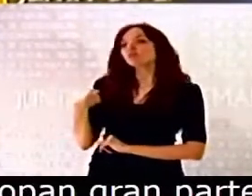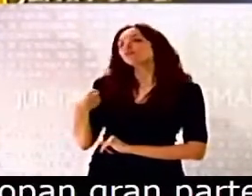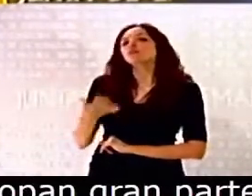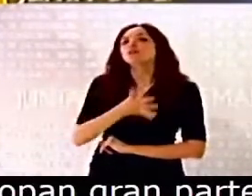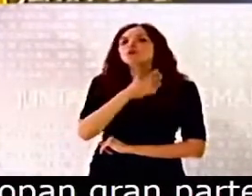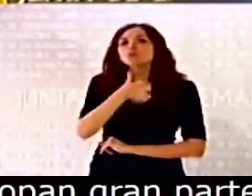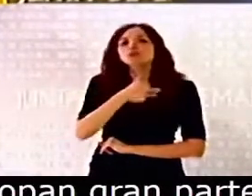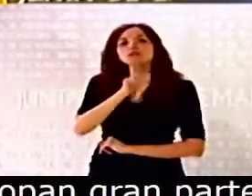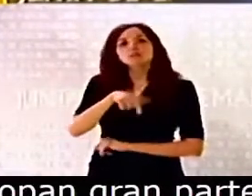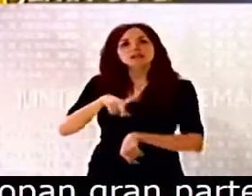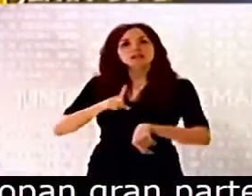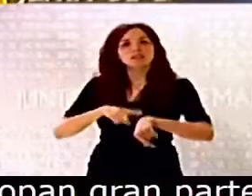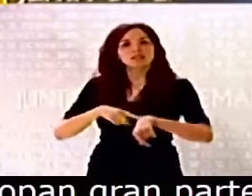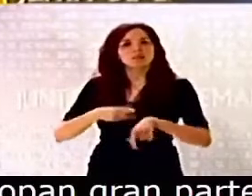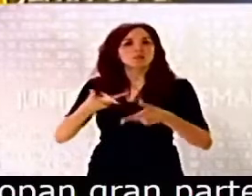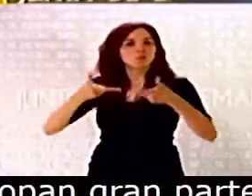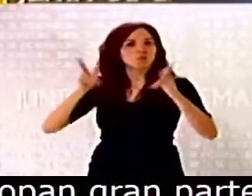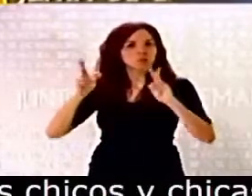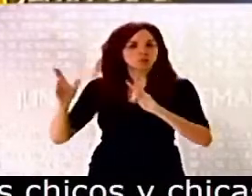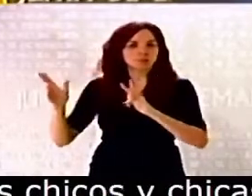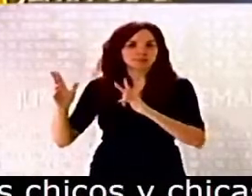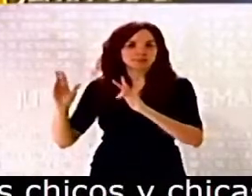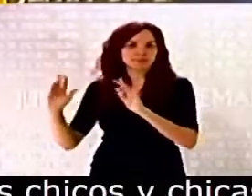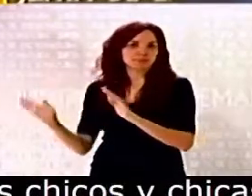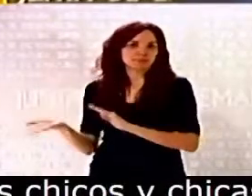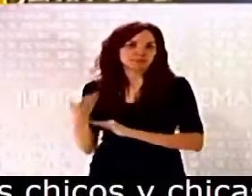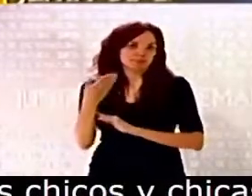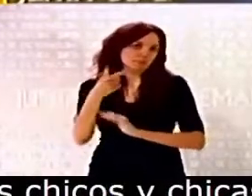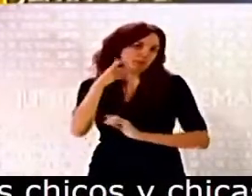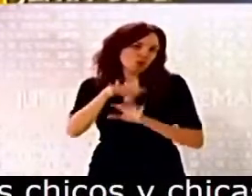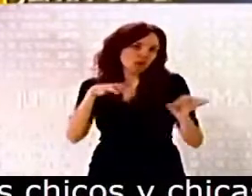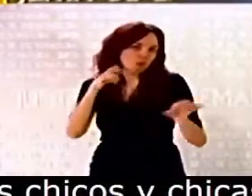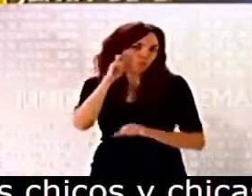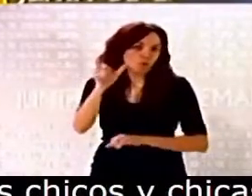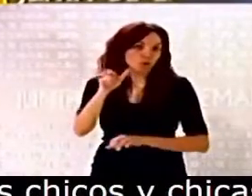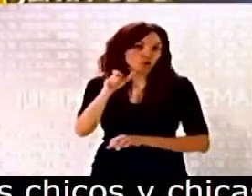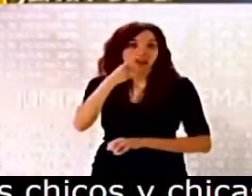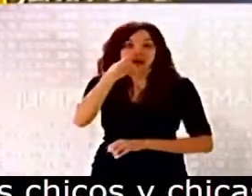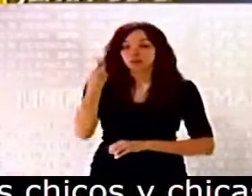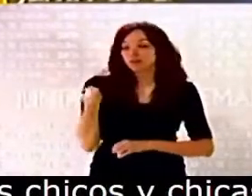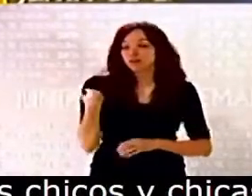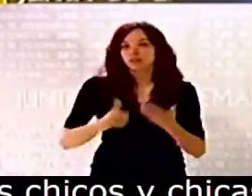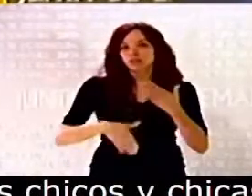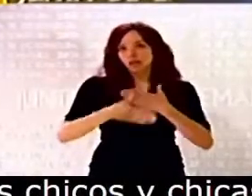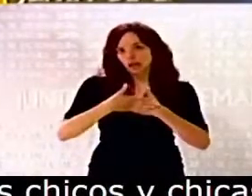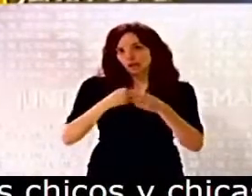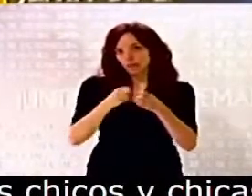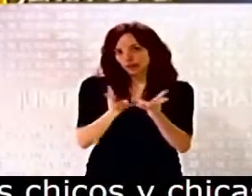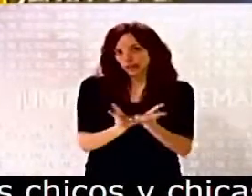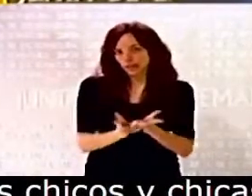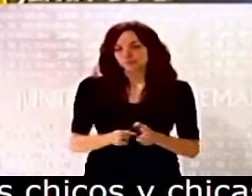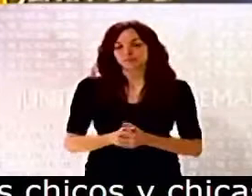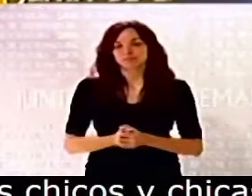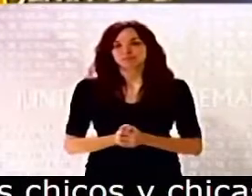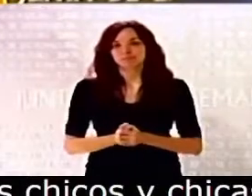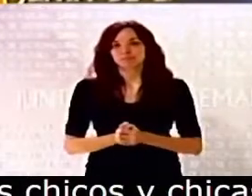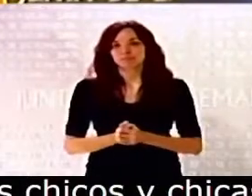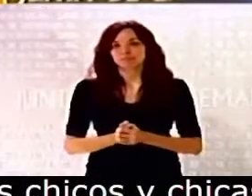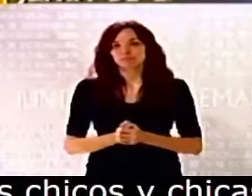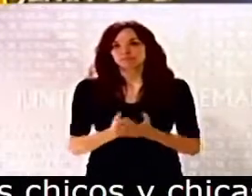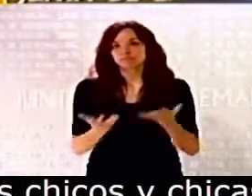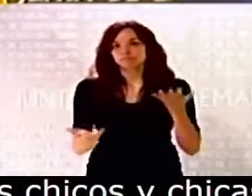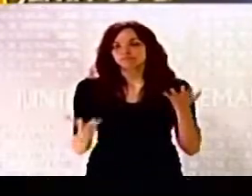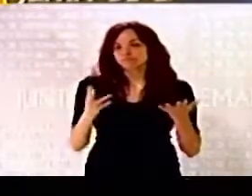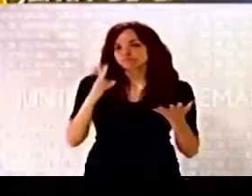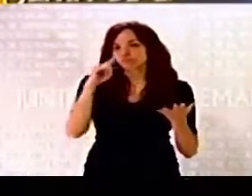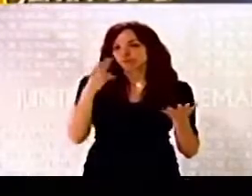parte de las horas del día del ocio de la inmensa mayoría de los pueblos de la región, estaban cerrados. Estaban cerrados, los papás y las mamás